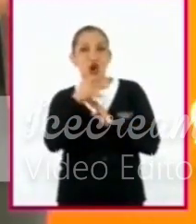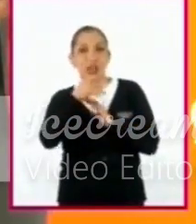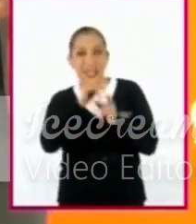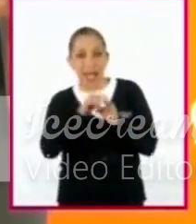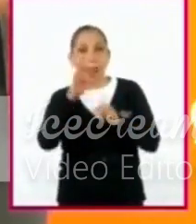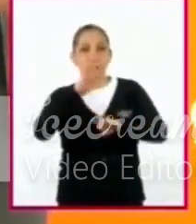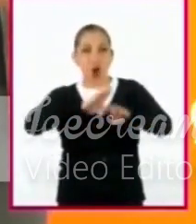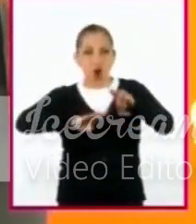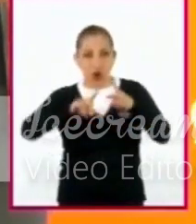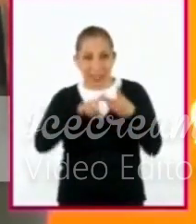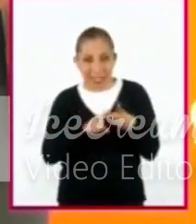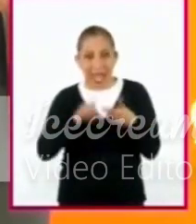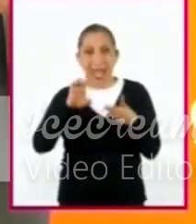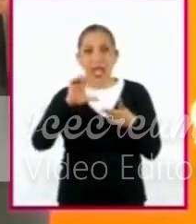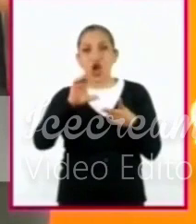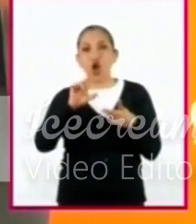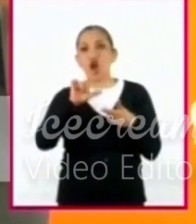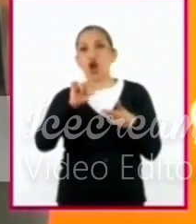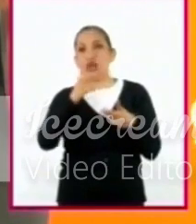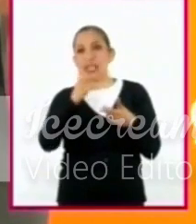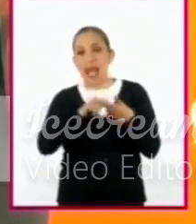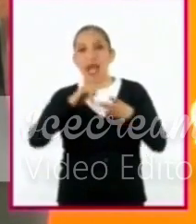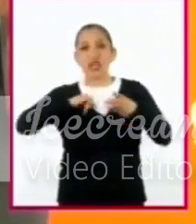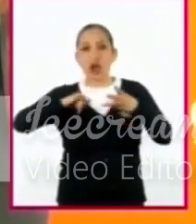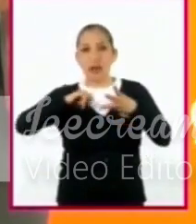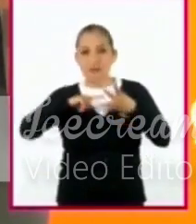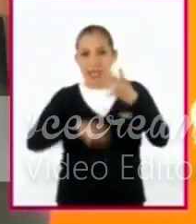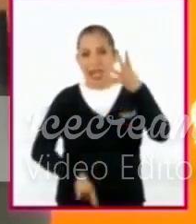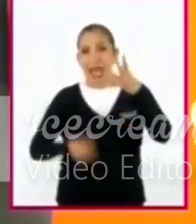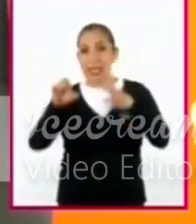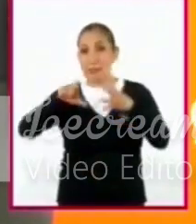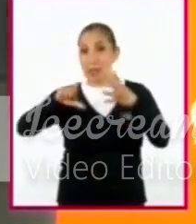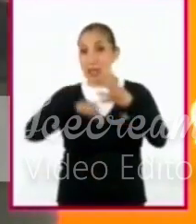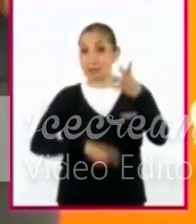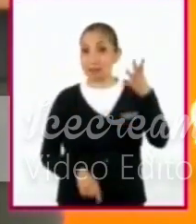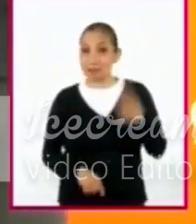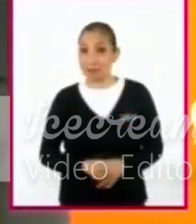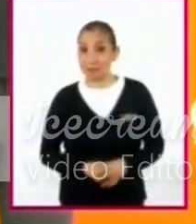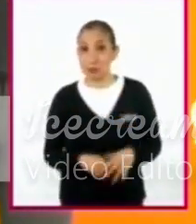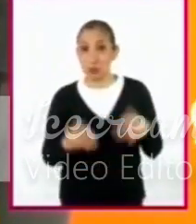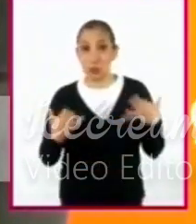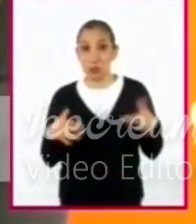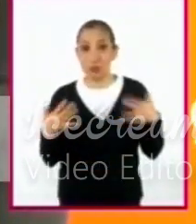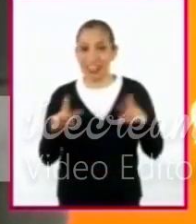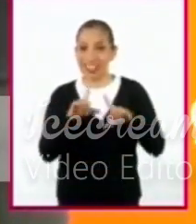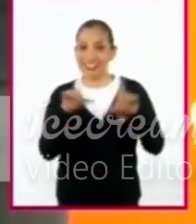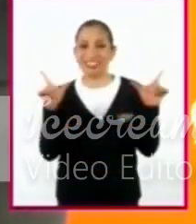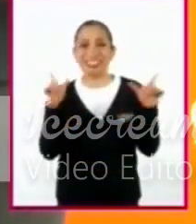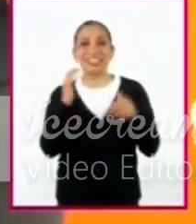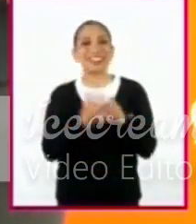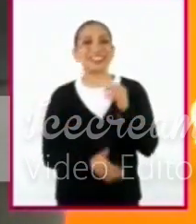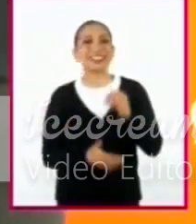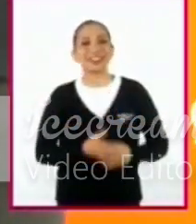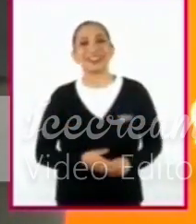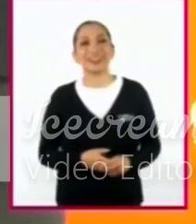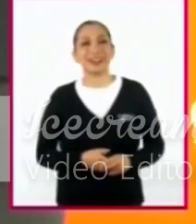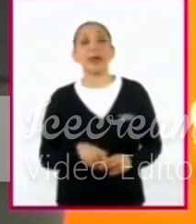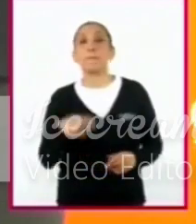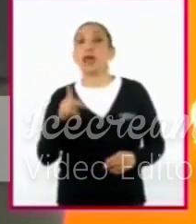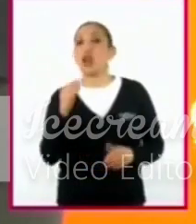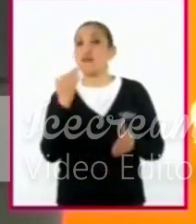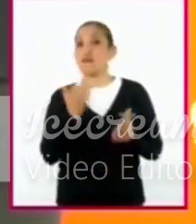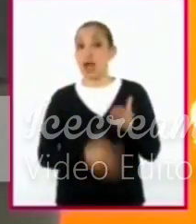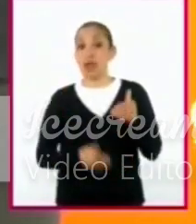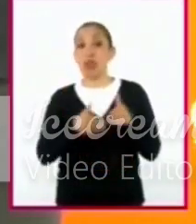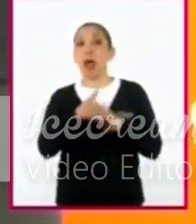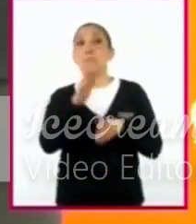biología, ecología, geografía y química. ¡Listo! ¡Terminamos! Pero aún